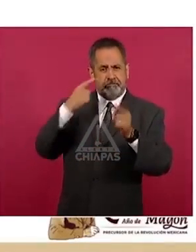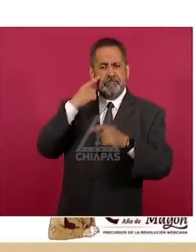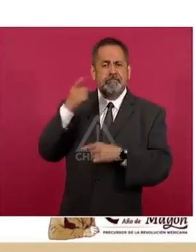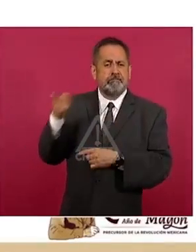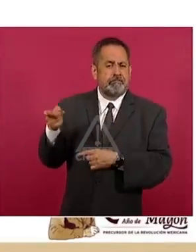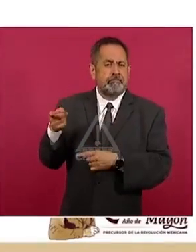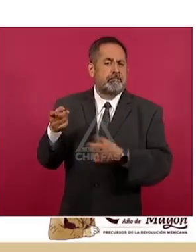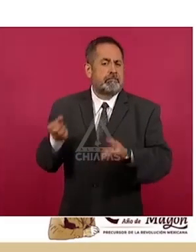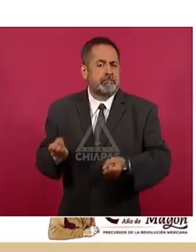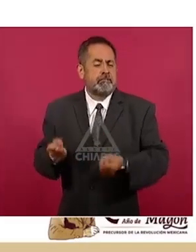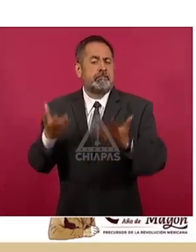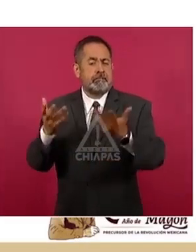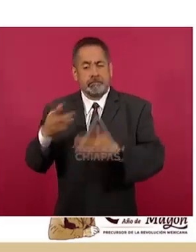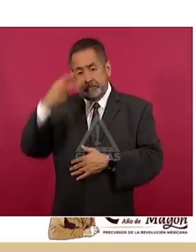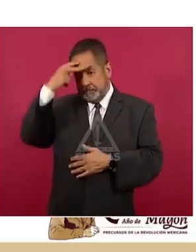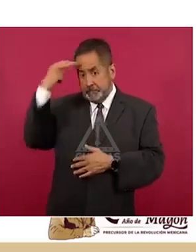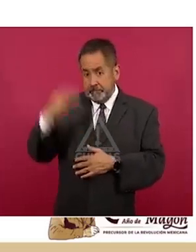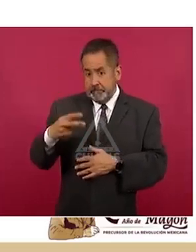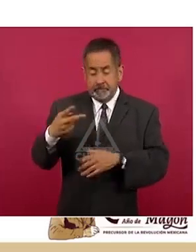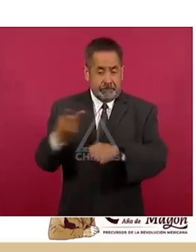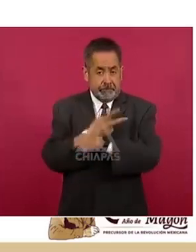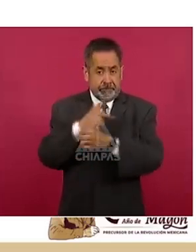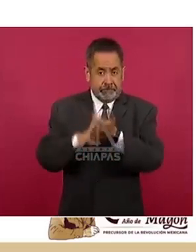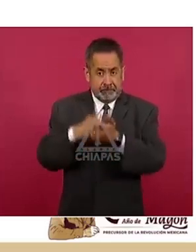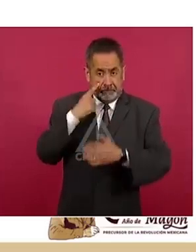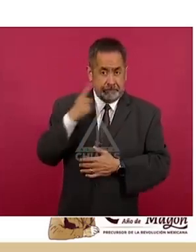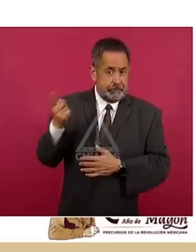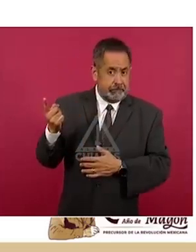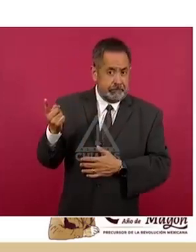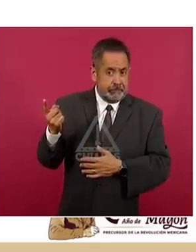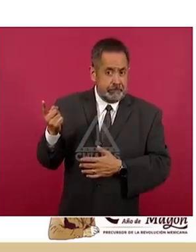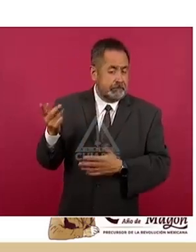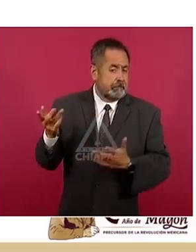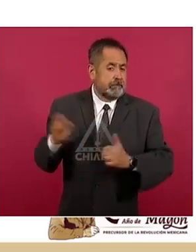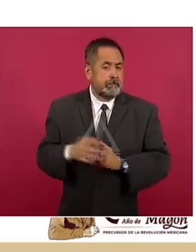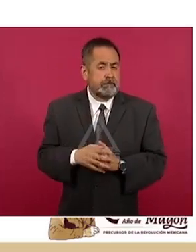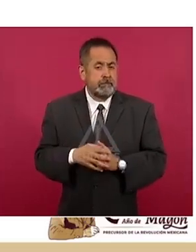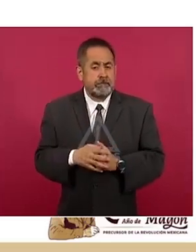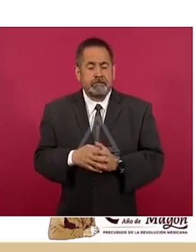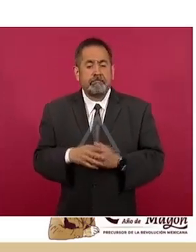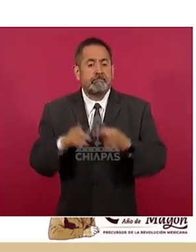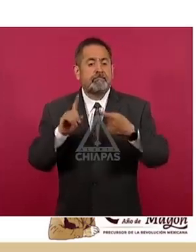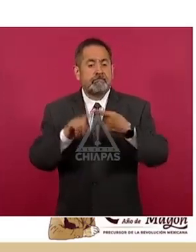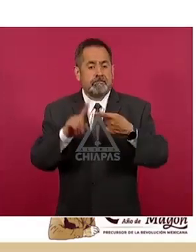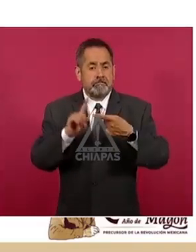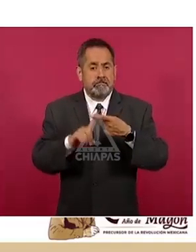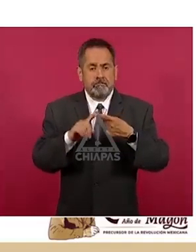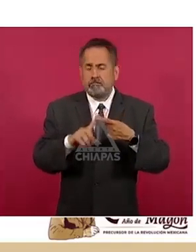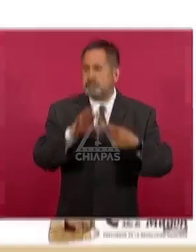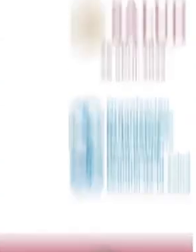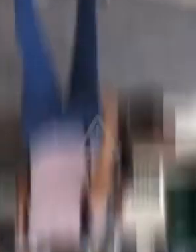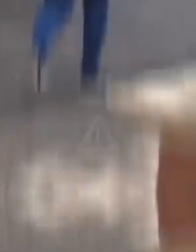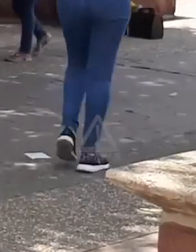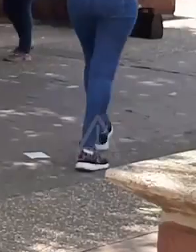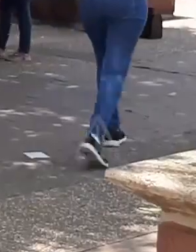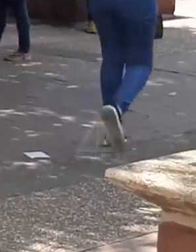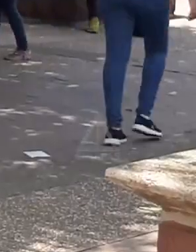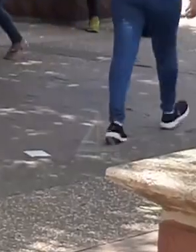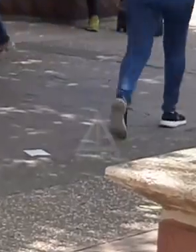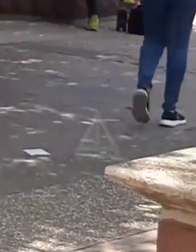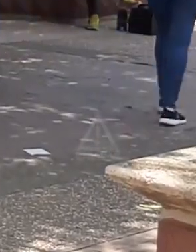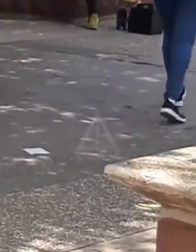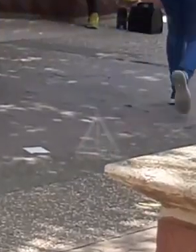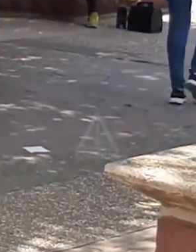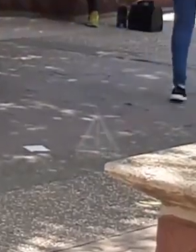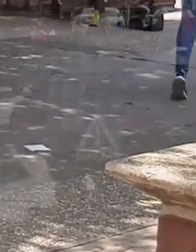Secretaría de Salud eliminará el semáforo epidemiológico de COVID-19. El informe de la semana epidemiológica número 13, que va del